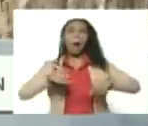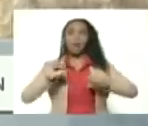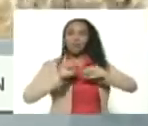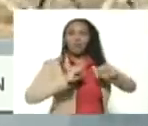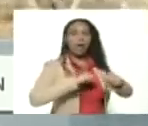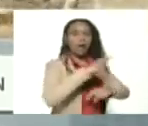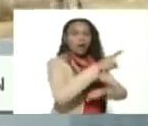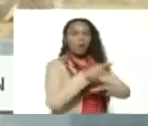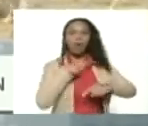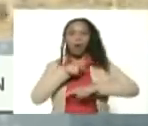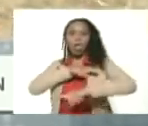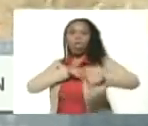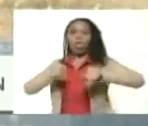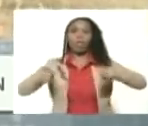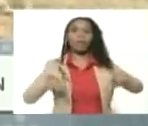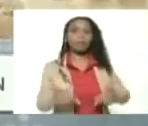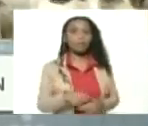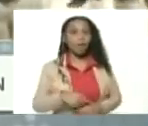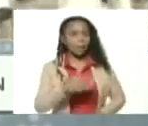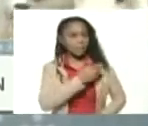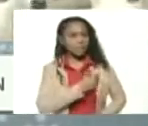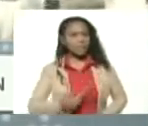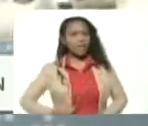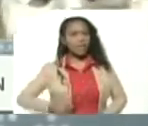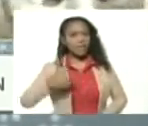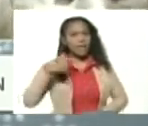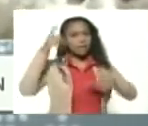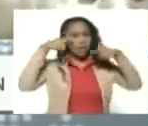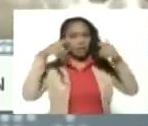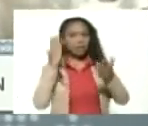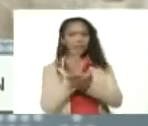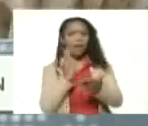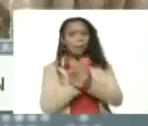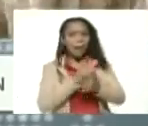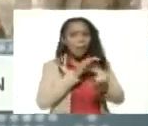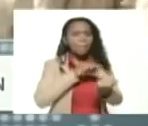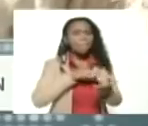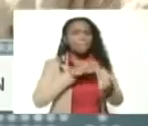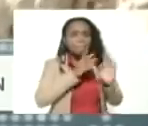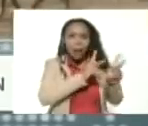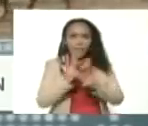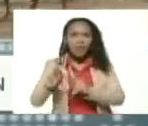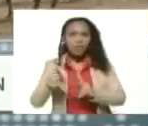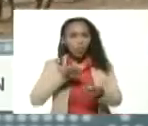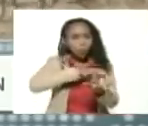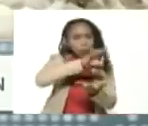aquí. Y el comandante Chávez, siempre planificador estratégico, con su